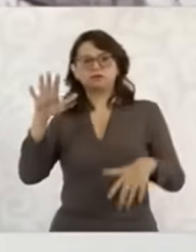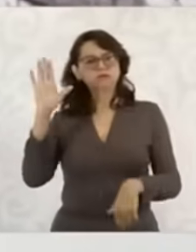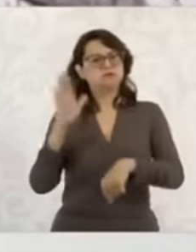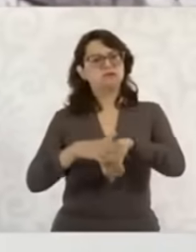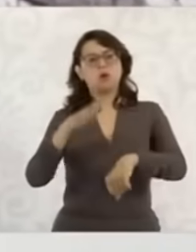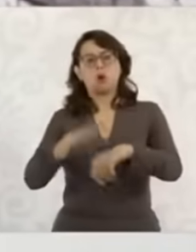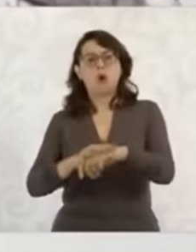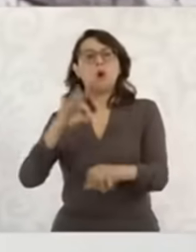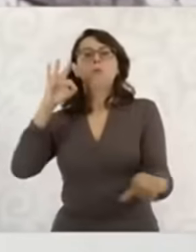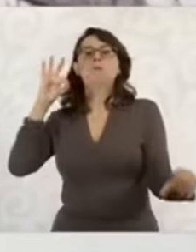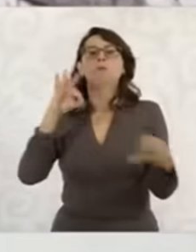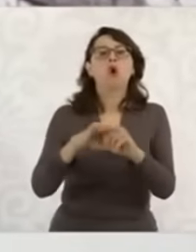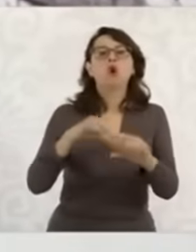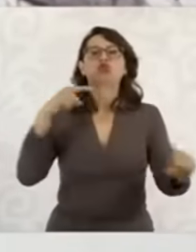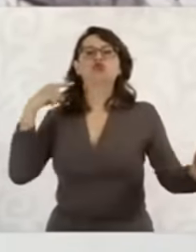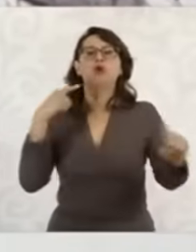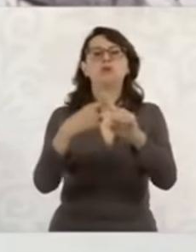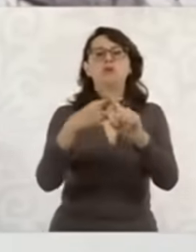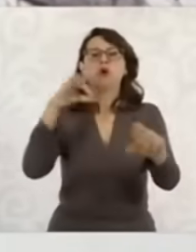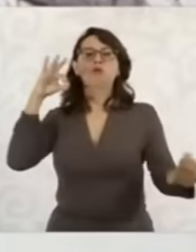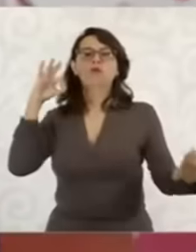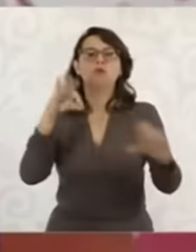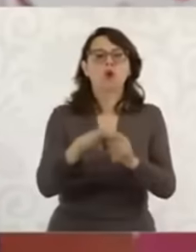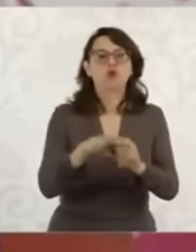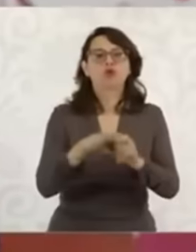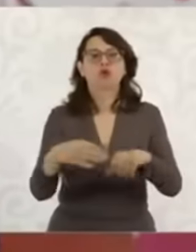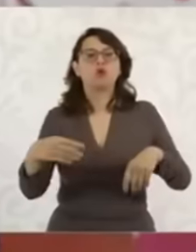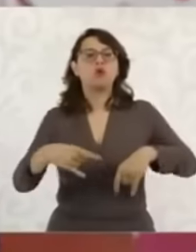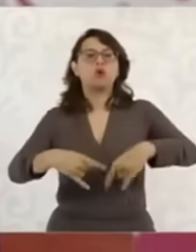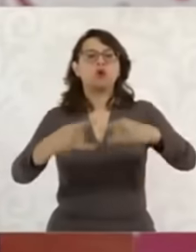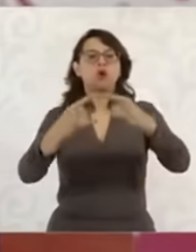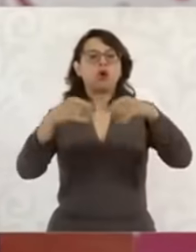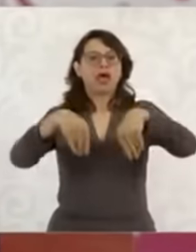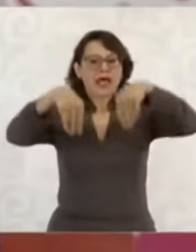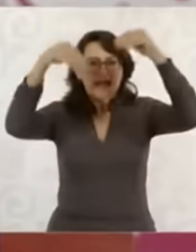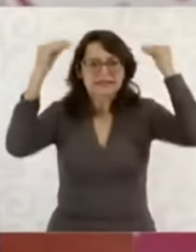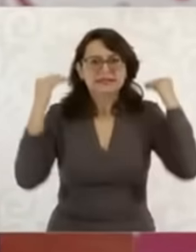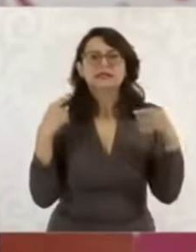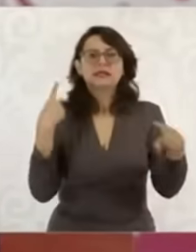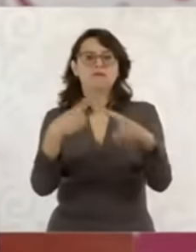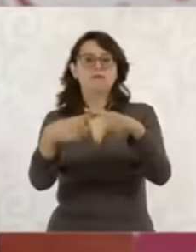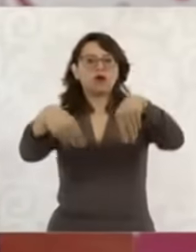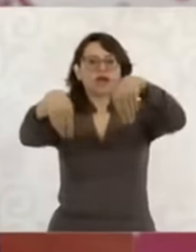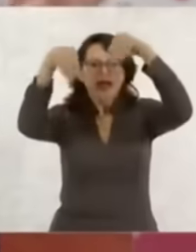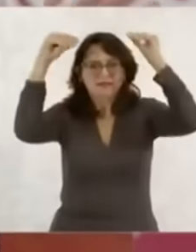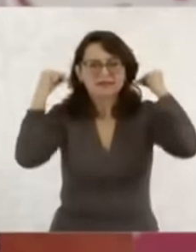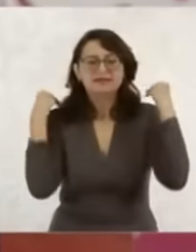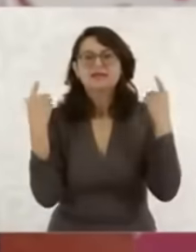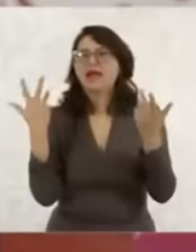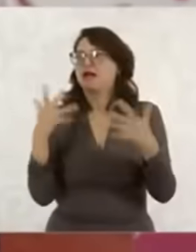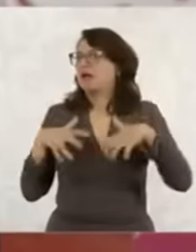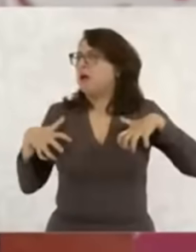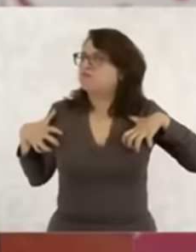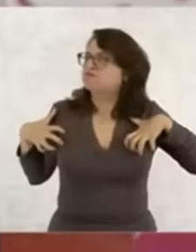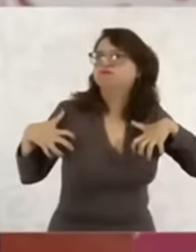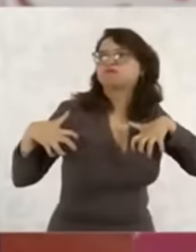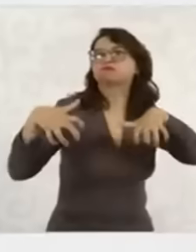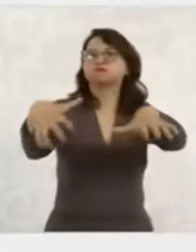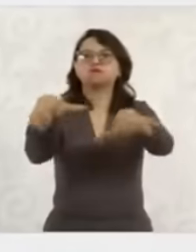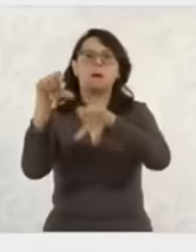voto, casilla por casilla. Se hacen movilizaciones inmensas en el Zócalo y en todo el país,